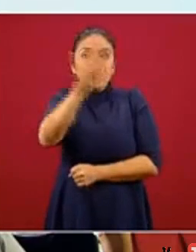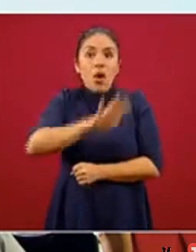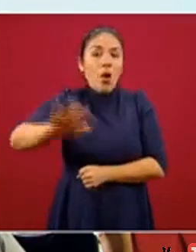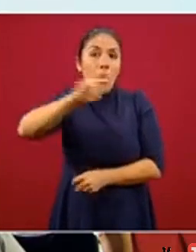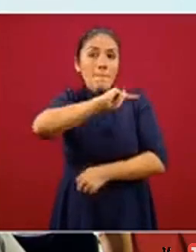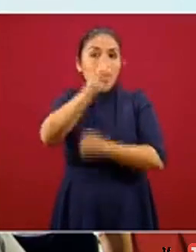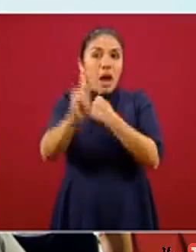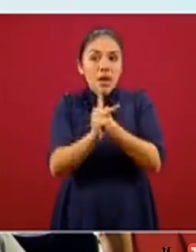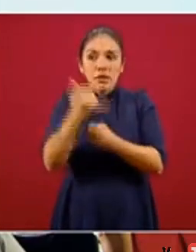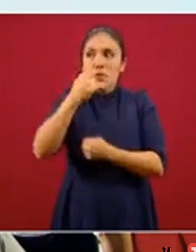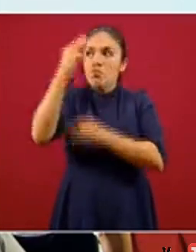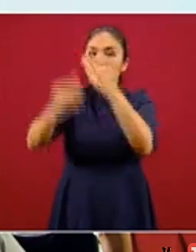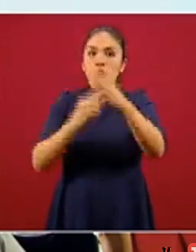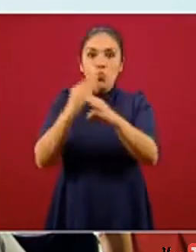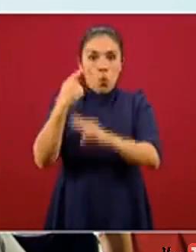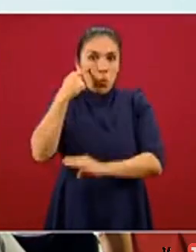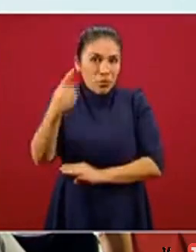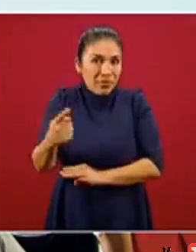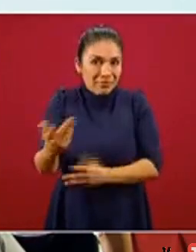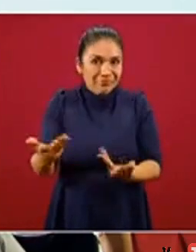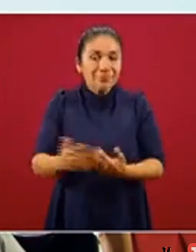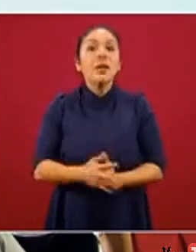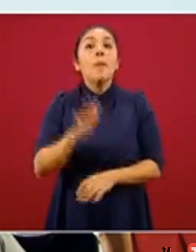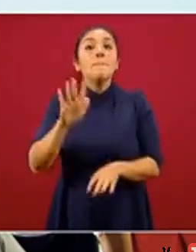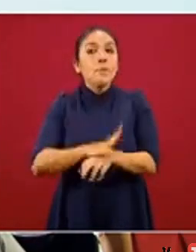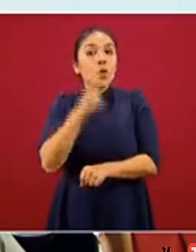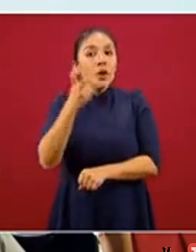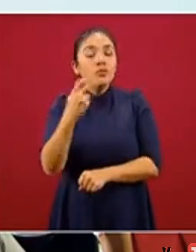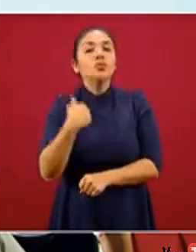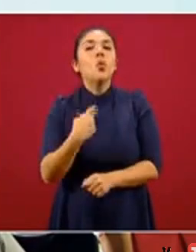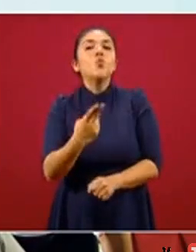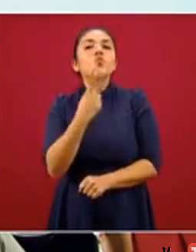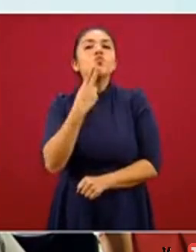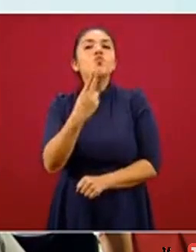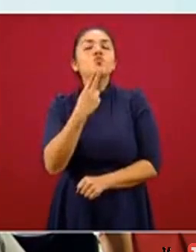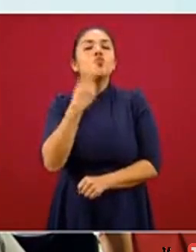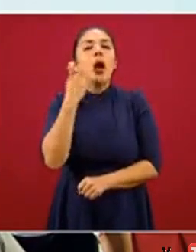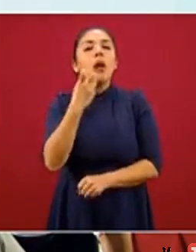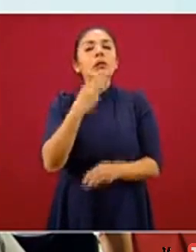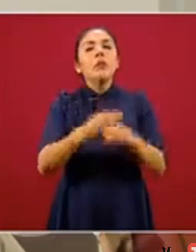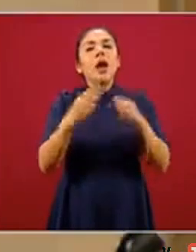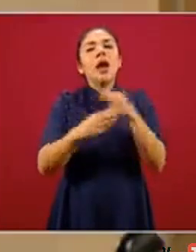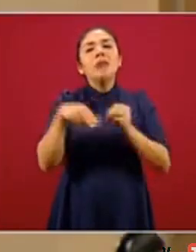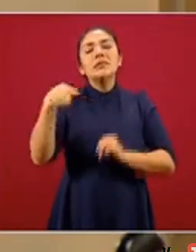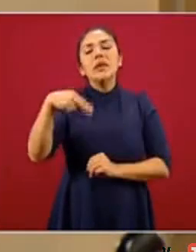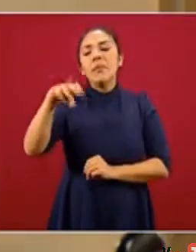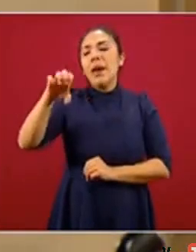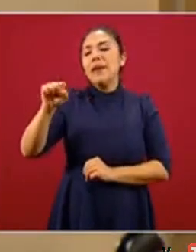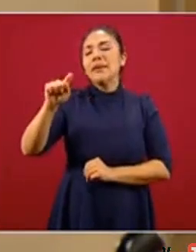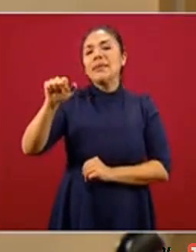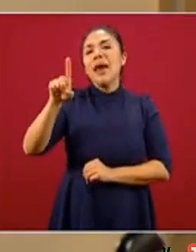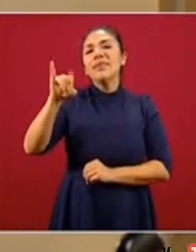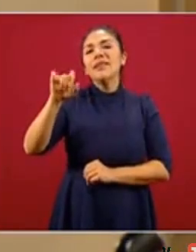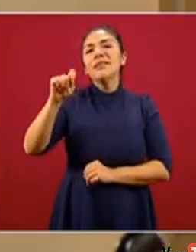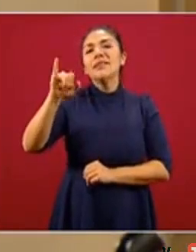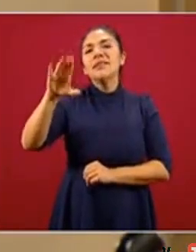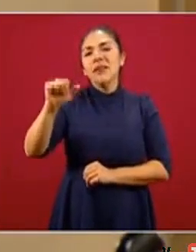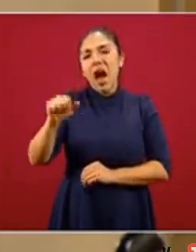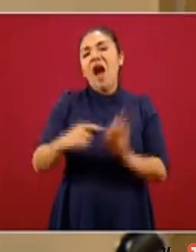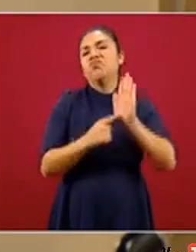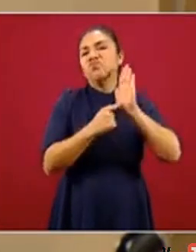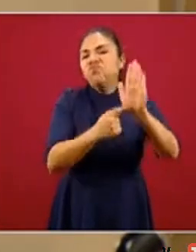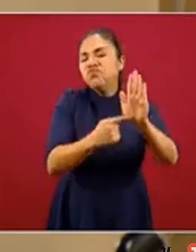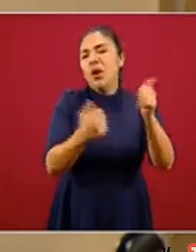a todo el mundo. Y por eso usamos un recurso que son las estadísticas, las representaciones numéricas a través